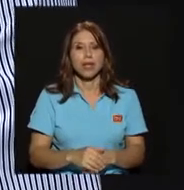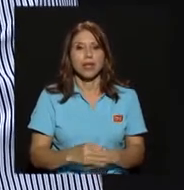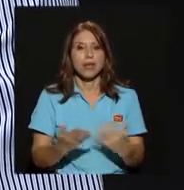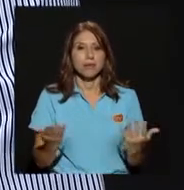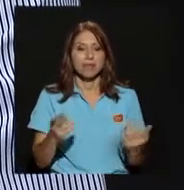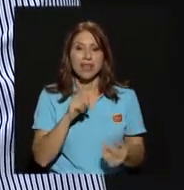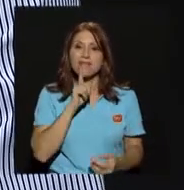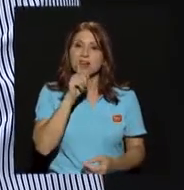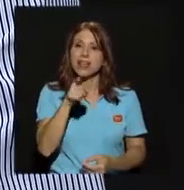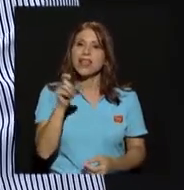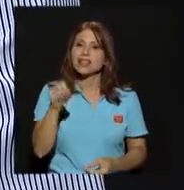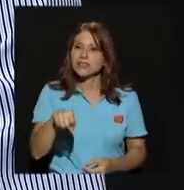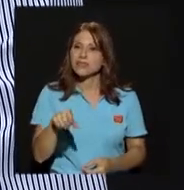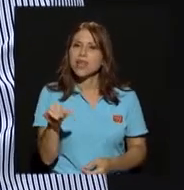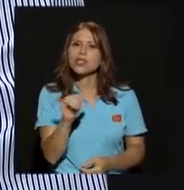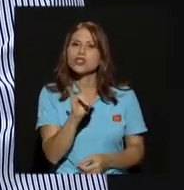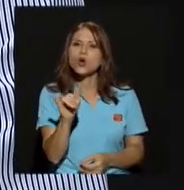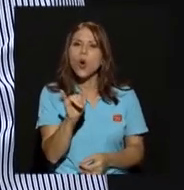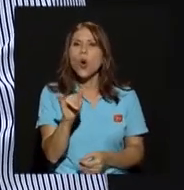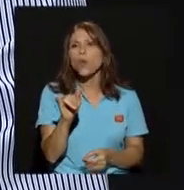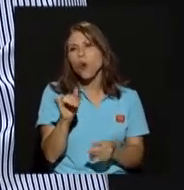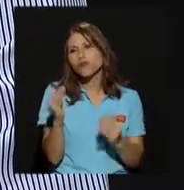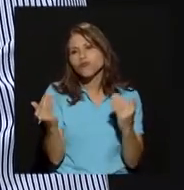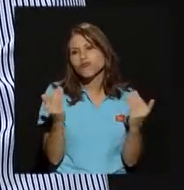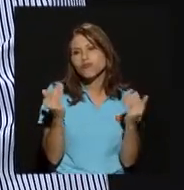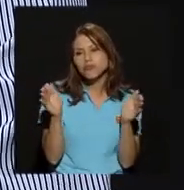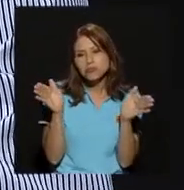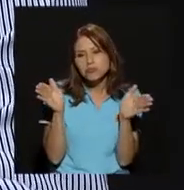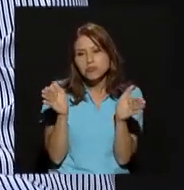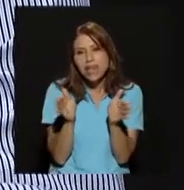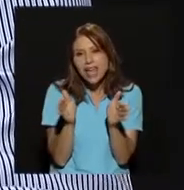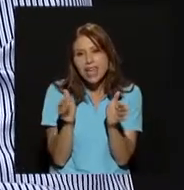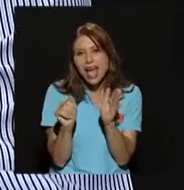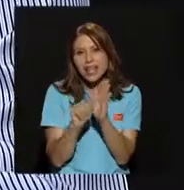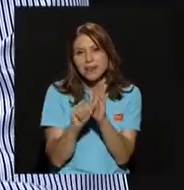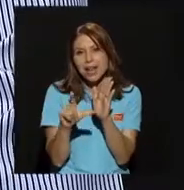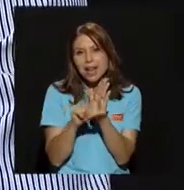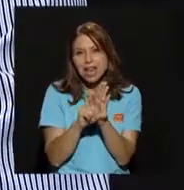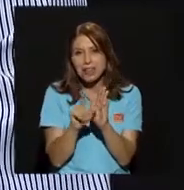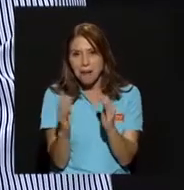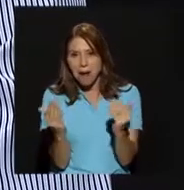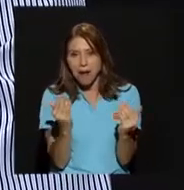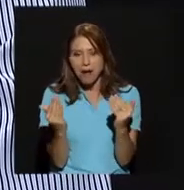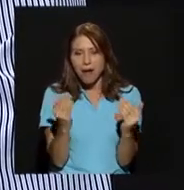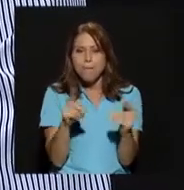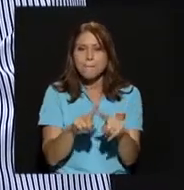En realidad sí es como una pequeña asamblea legislativa, pero sin los...